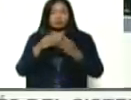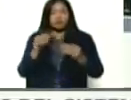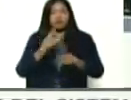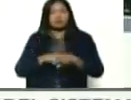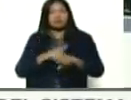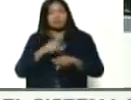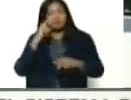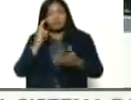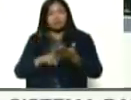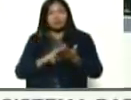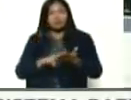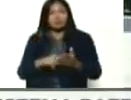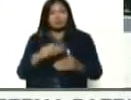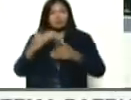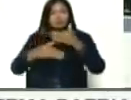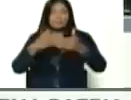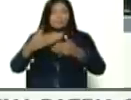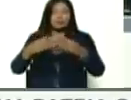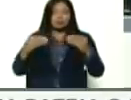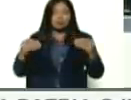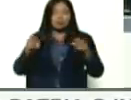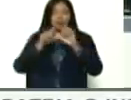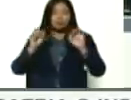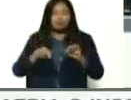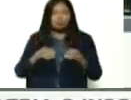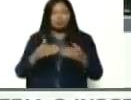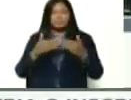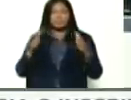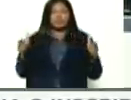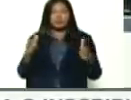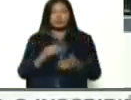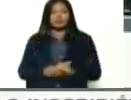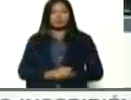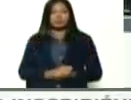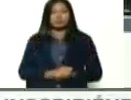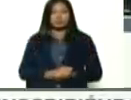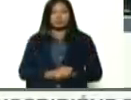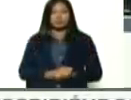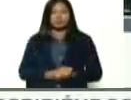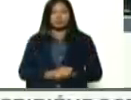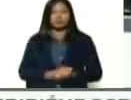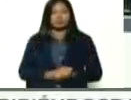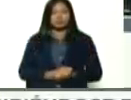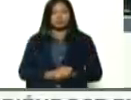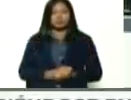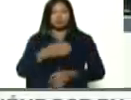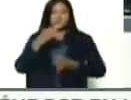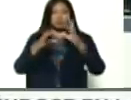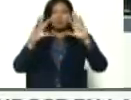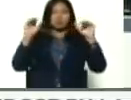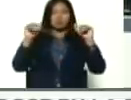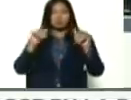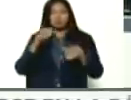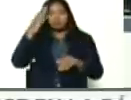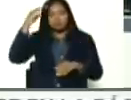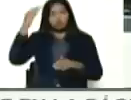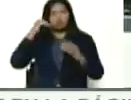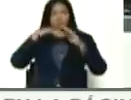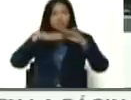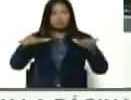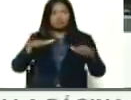real vamos a acelerar todo vamos a ampliar todo suerte para todos que dios los bendiga